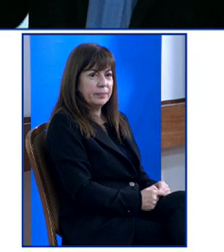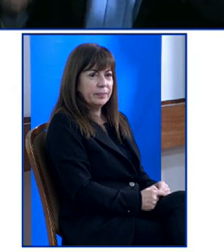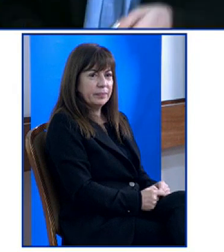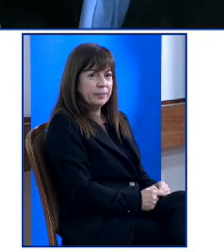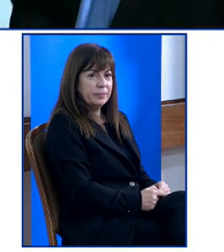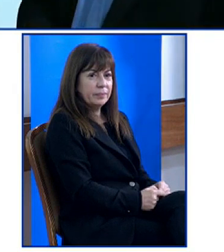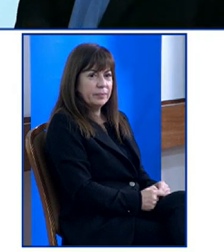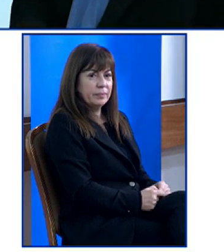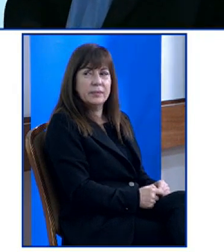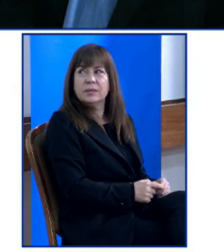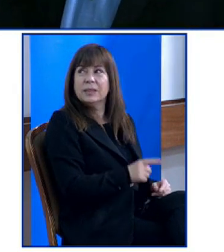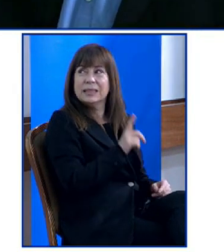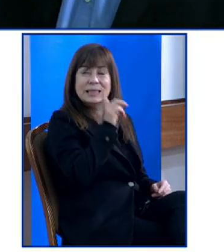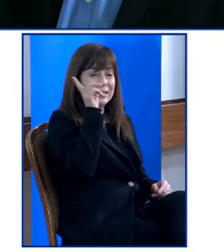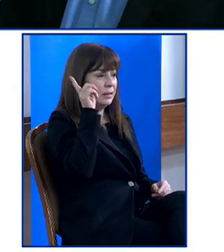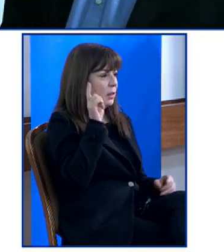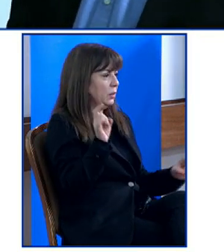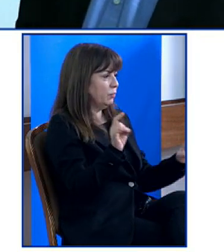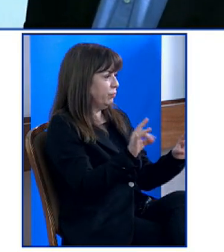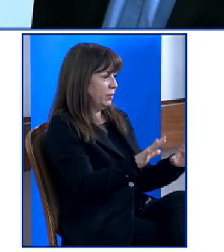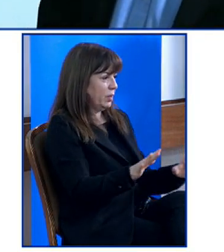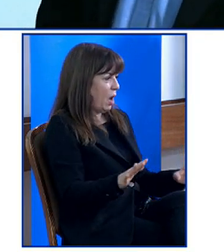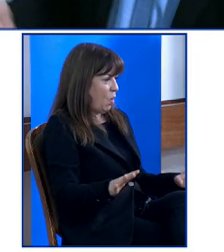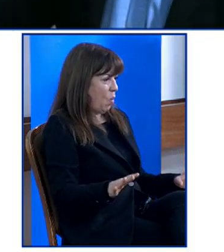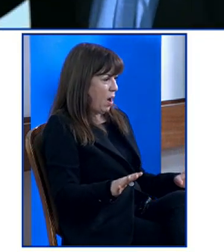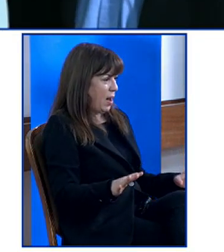Esta es tal cual